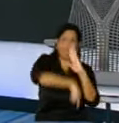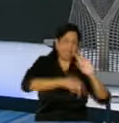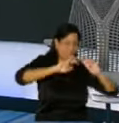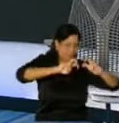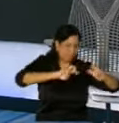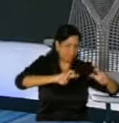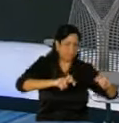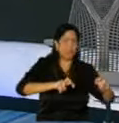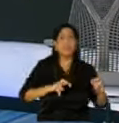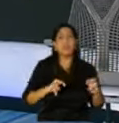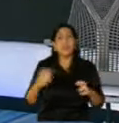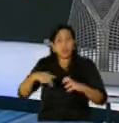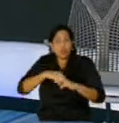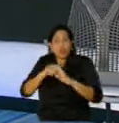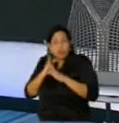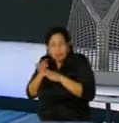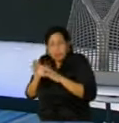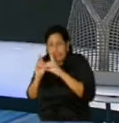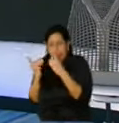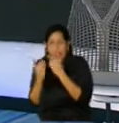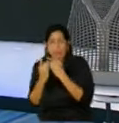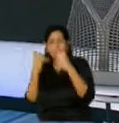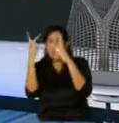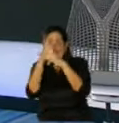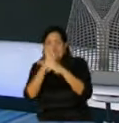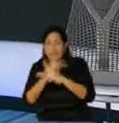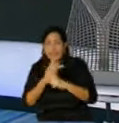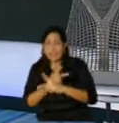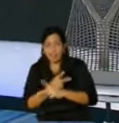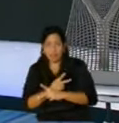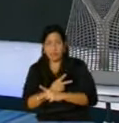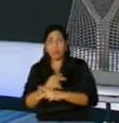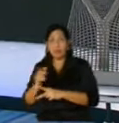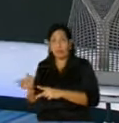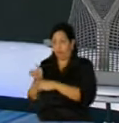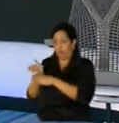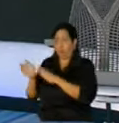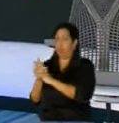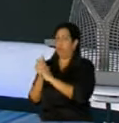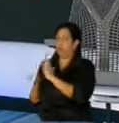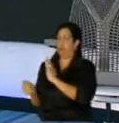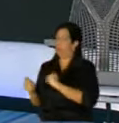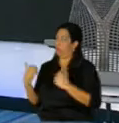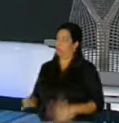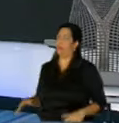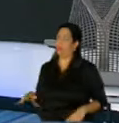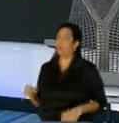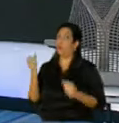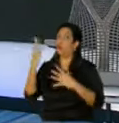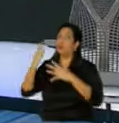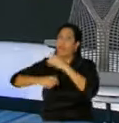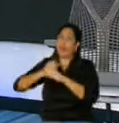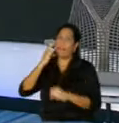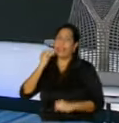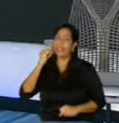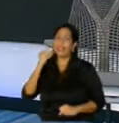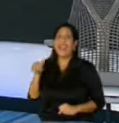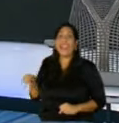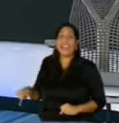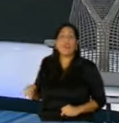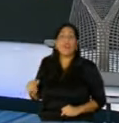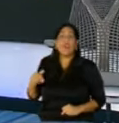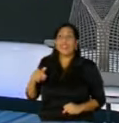de Bioestadística y Epidemiología, liderado por el doctor Eric Suárez, que es un bioestadístico, ¿verdad?, un senior de muchos años, está haciendo